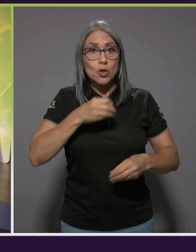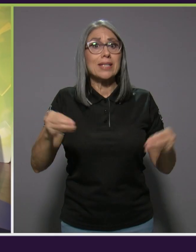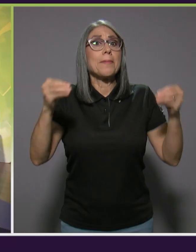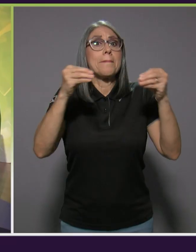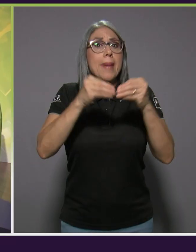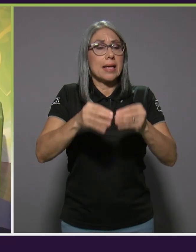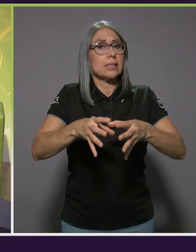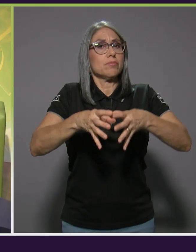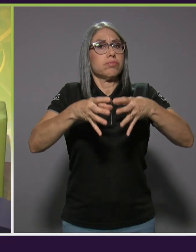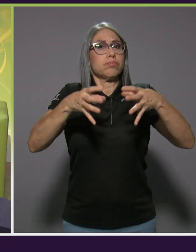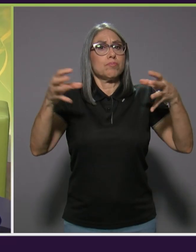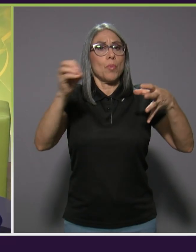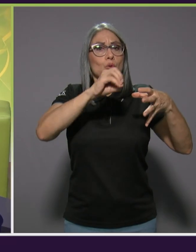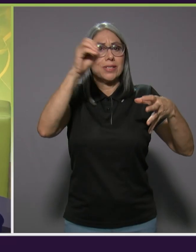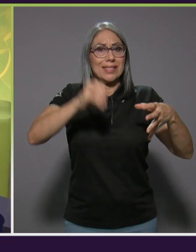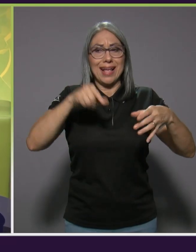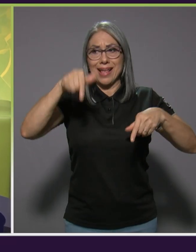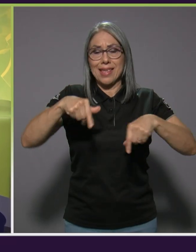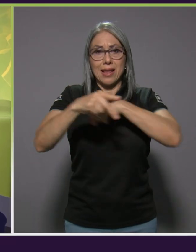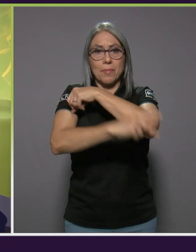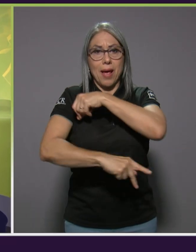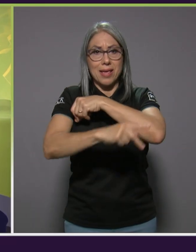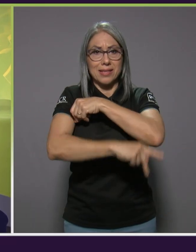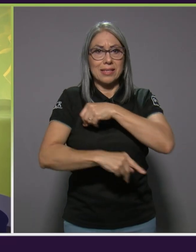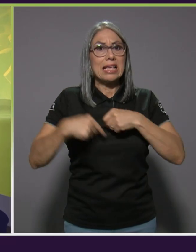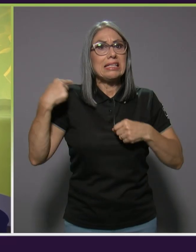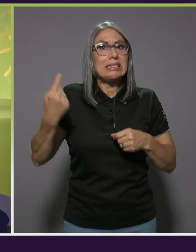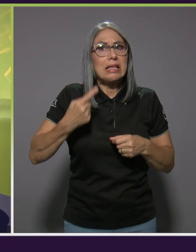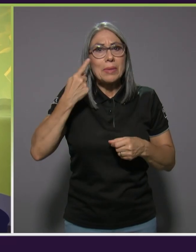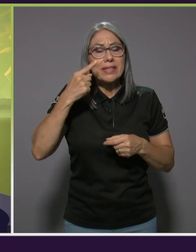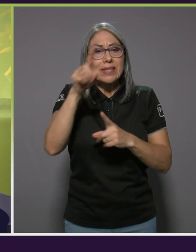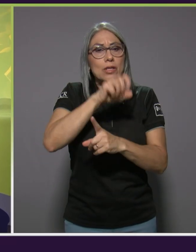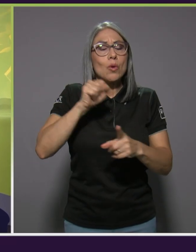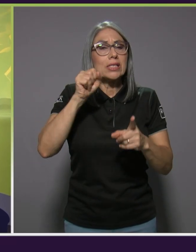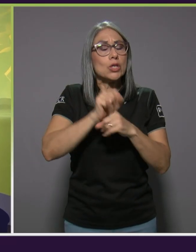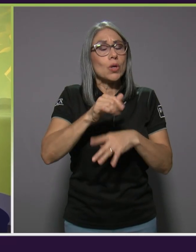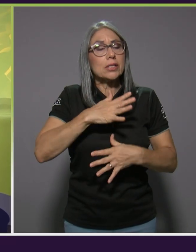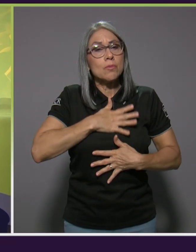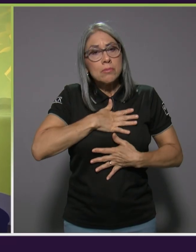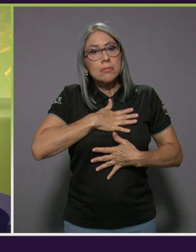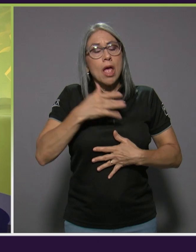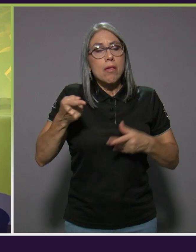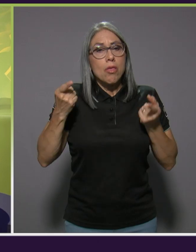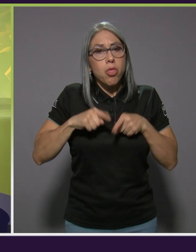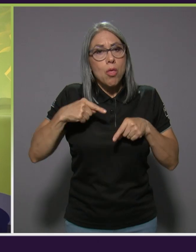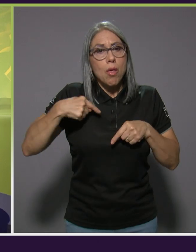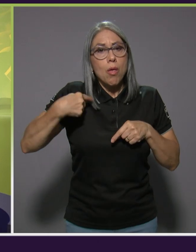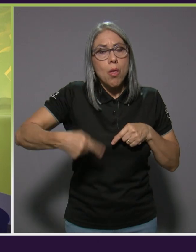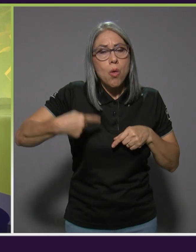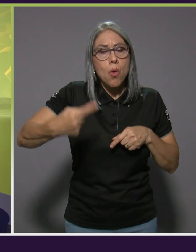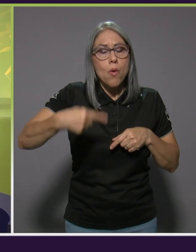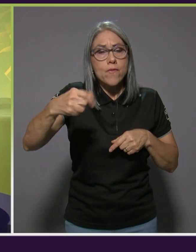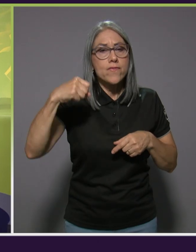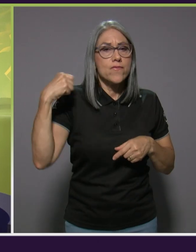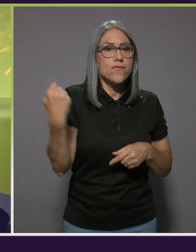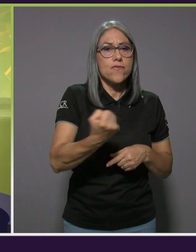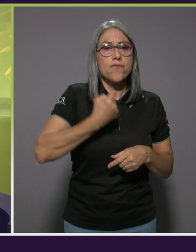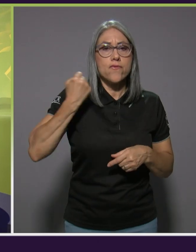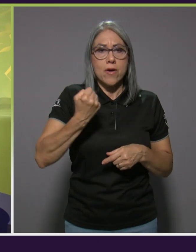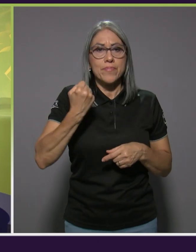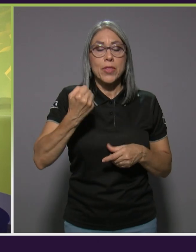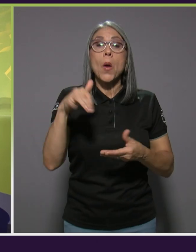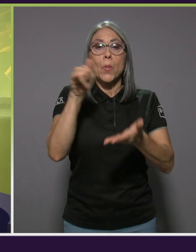vez se ven casos más graves y más frecuentes. Y de ahí la importancia que no